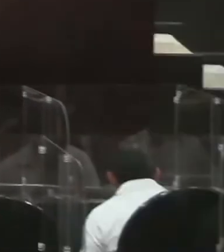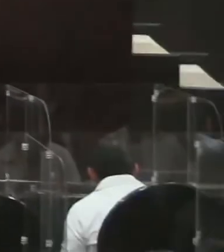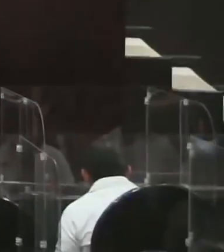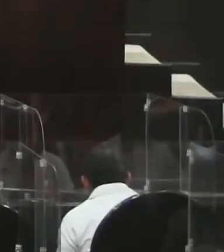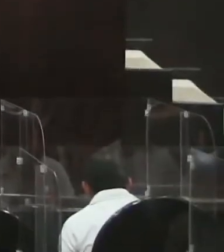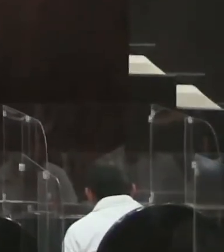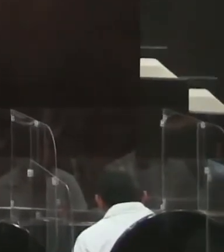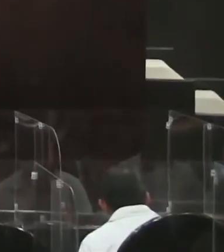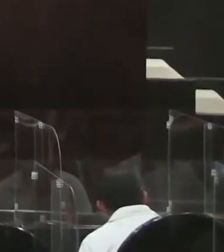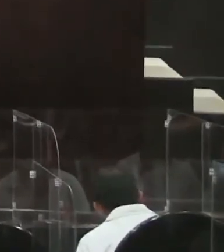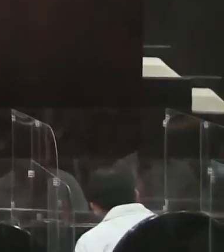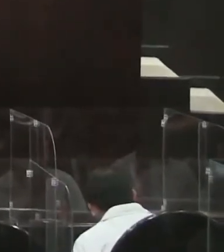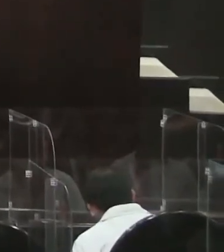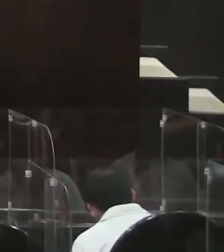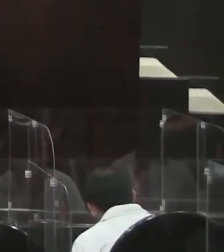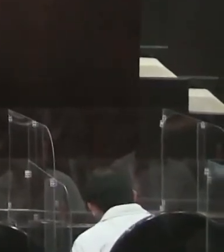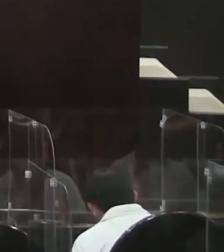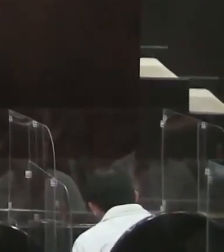Gracias, diputada secretaria.